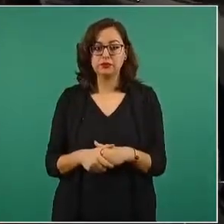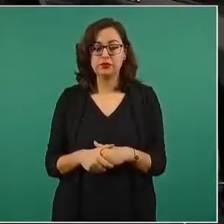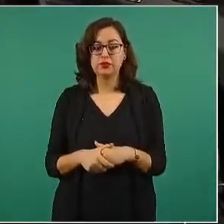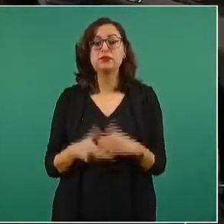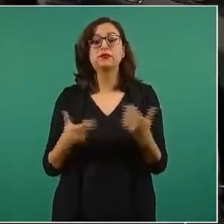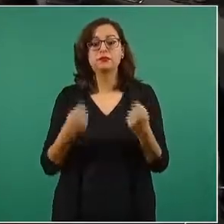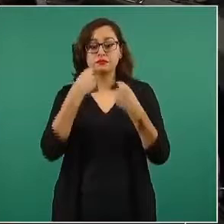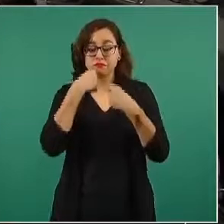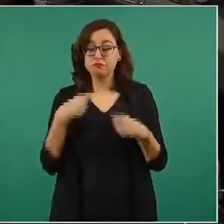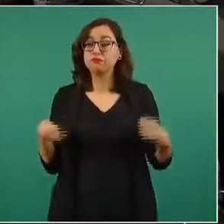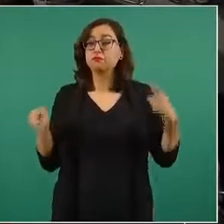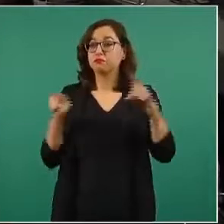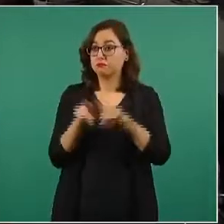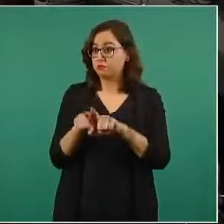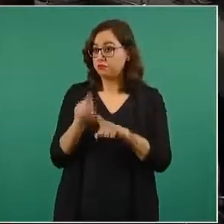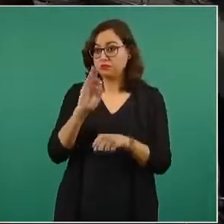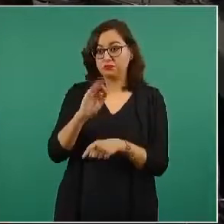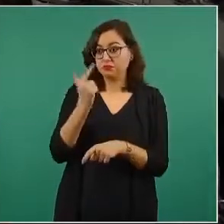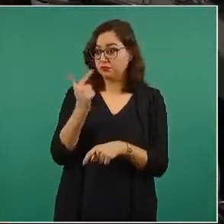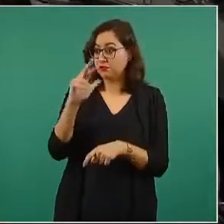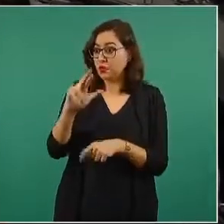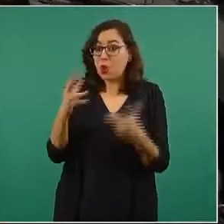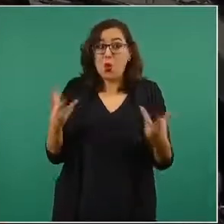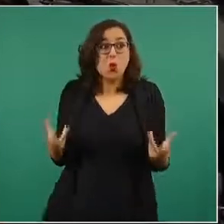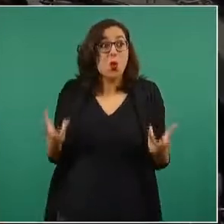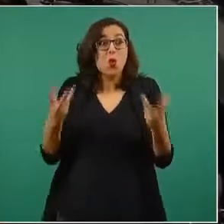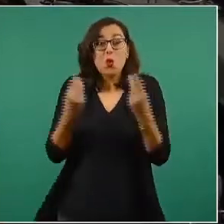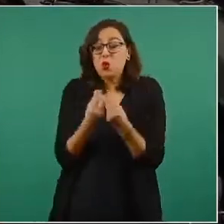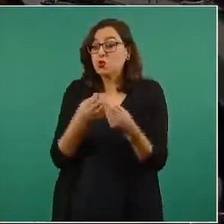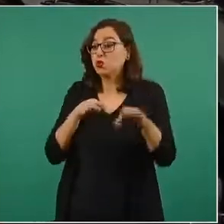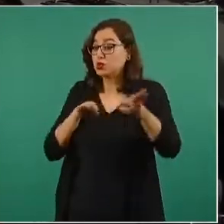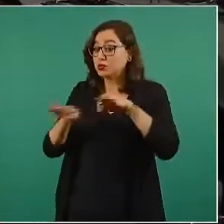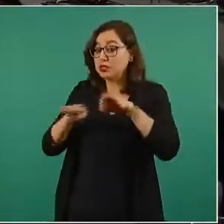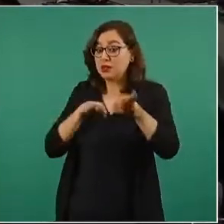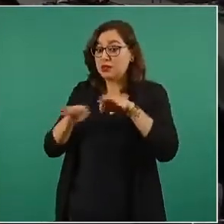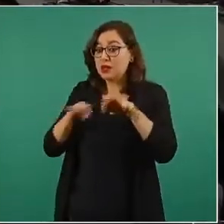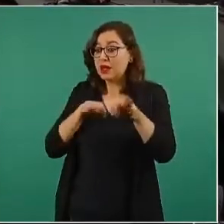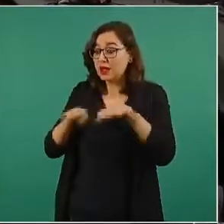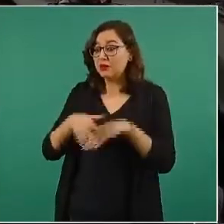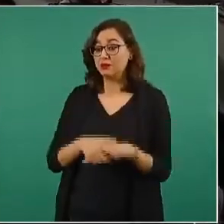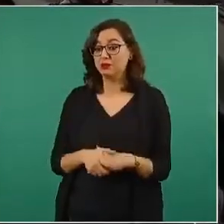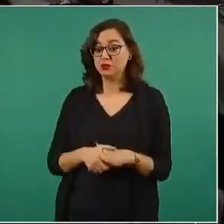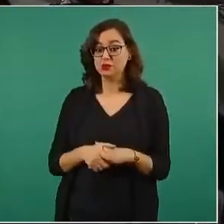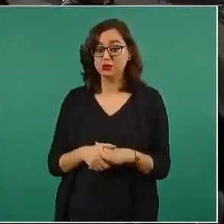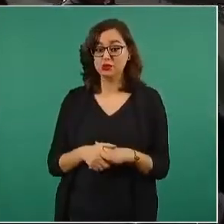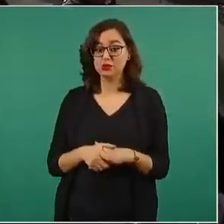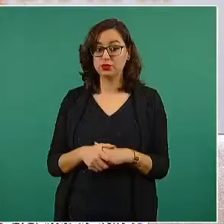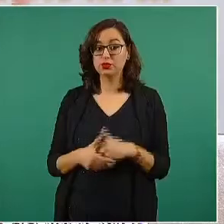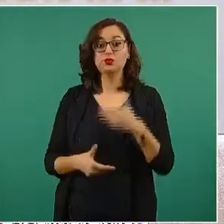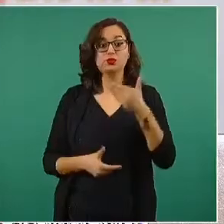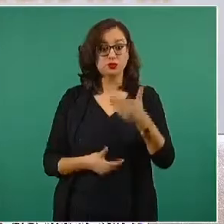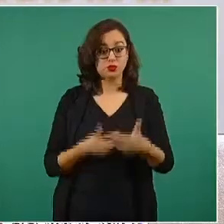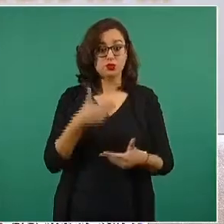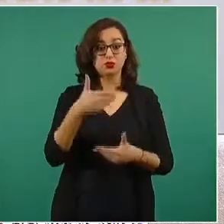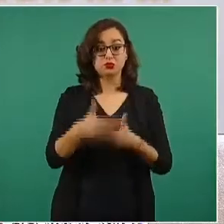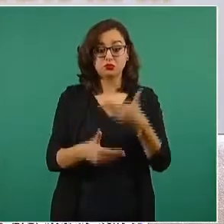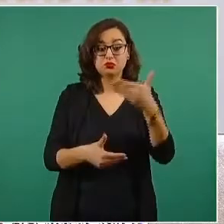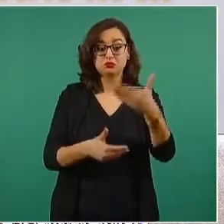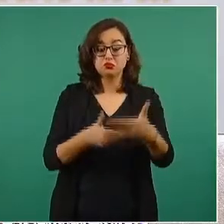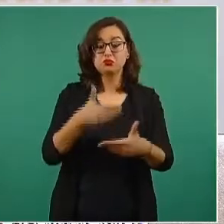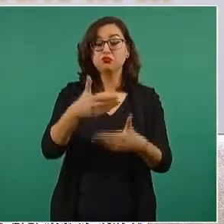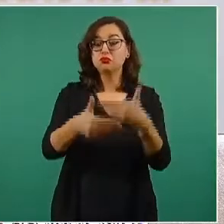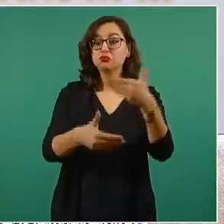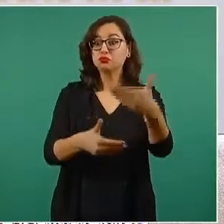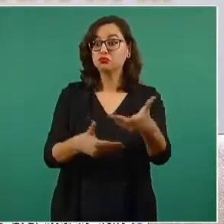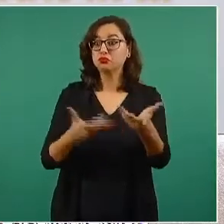Lo mismo con la Fiscalía, trabajamos de manera coordinada y el avance que se